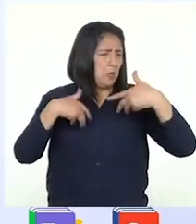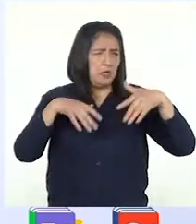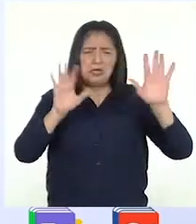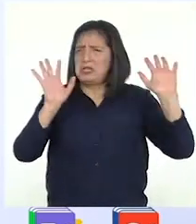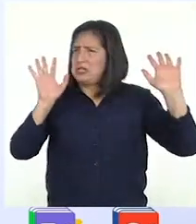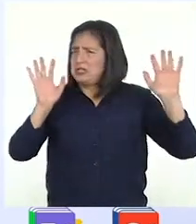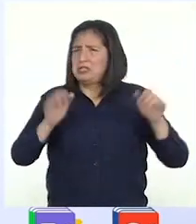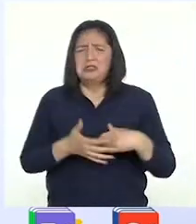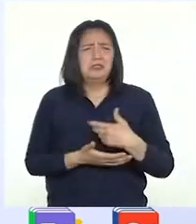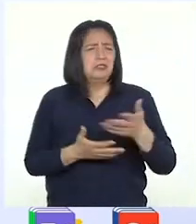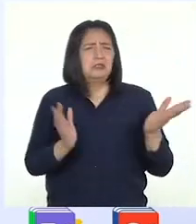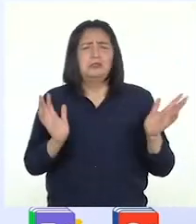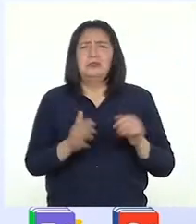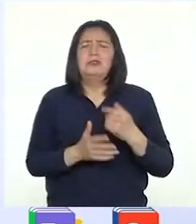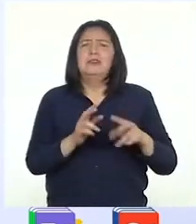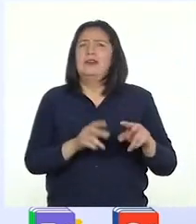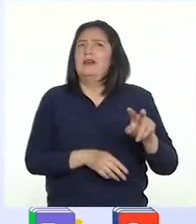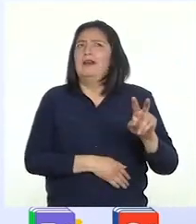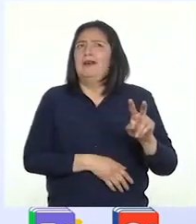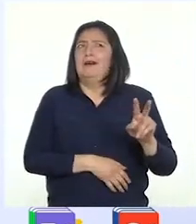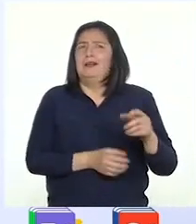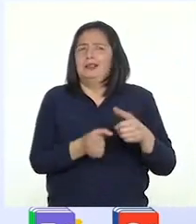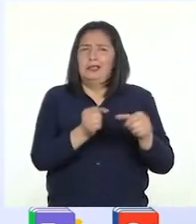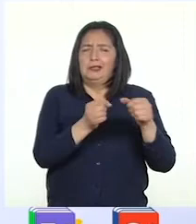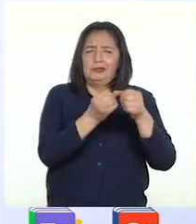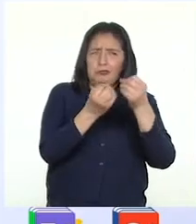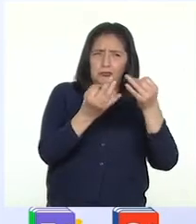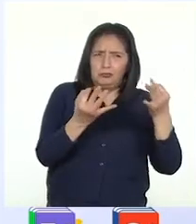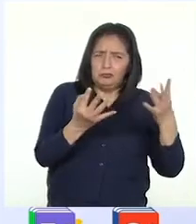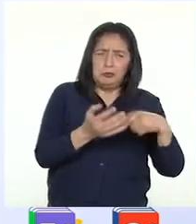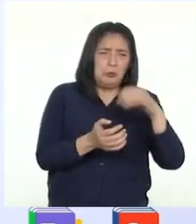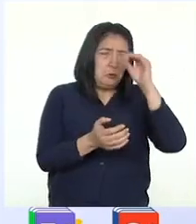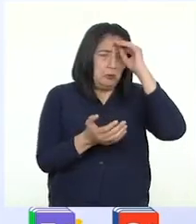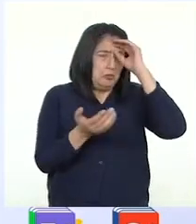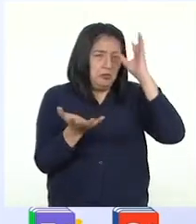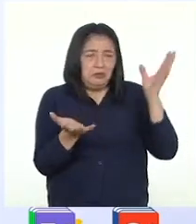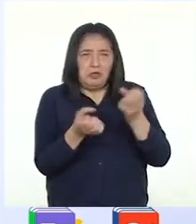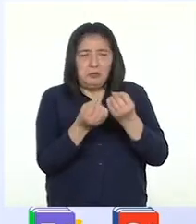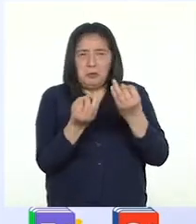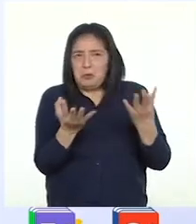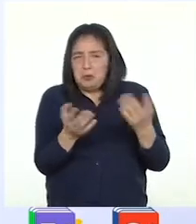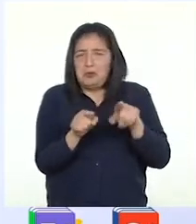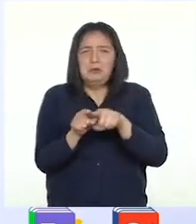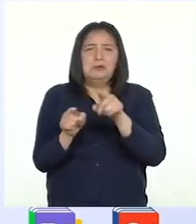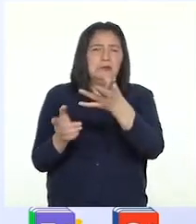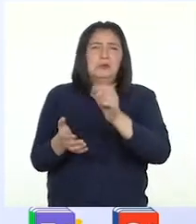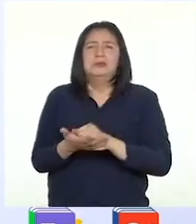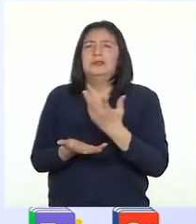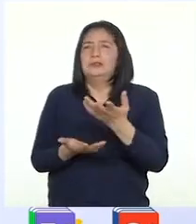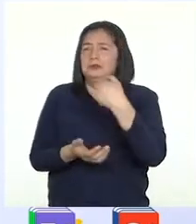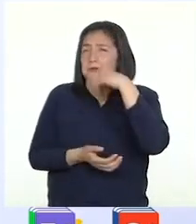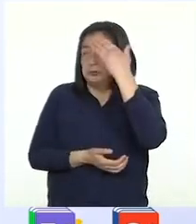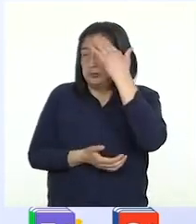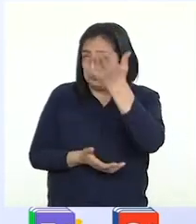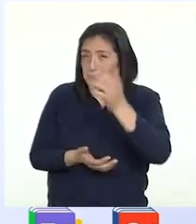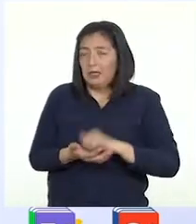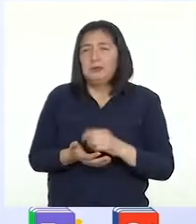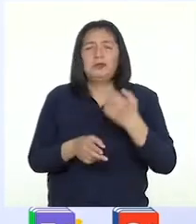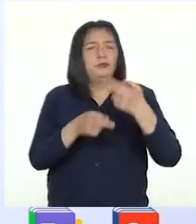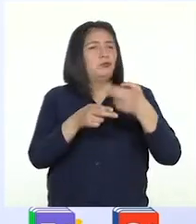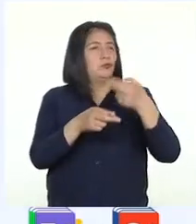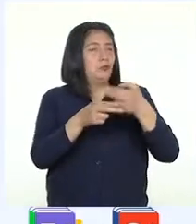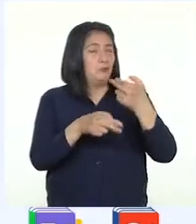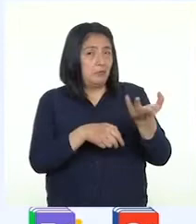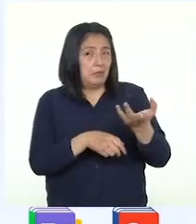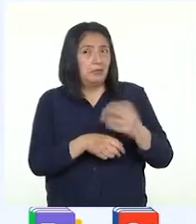cualquier situación en donde el valor de una cantidad es desconocido. Esta cantidad, como sabemos, se